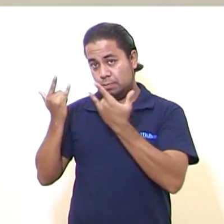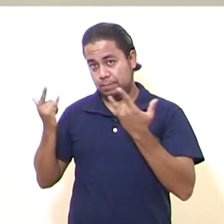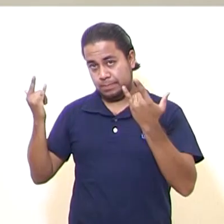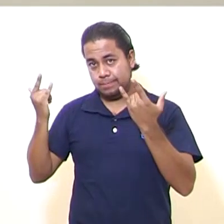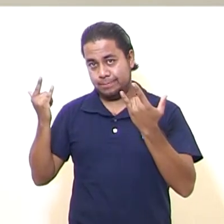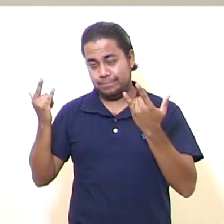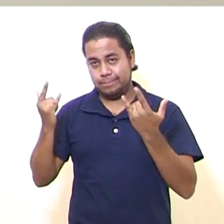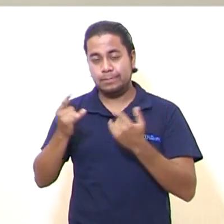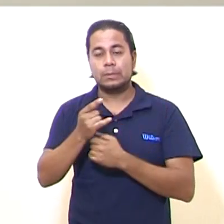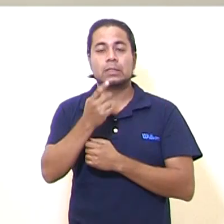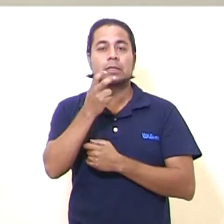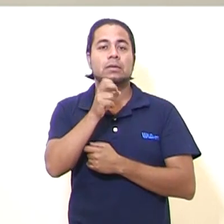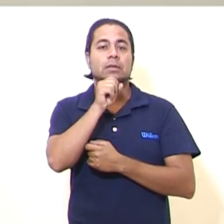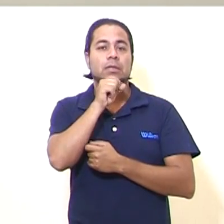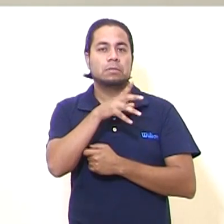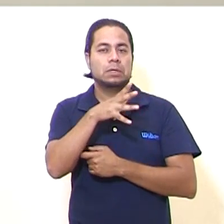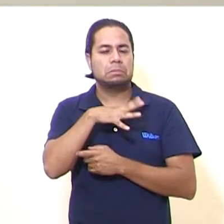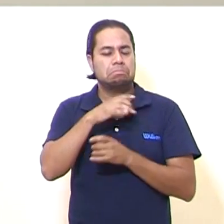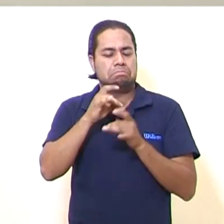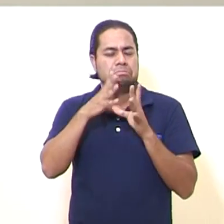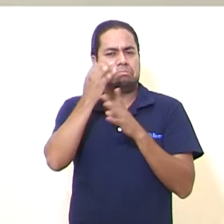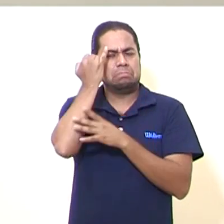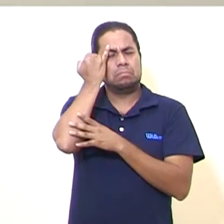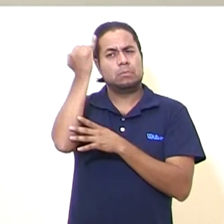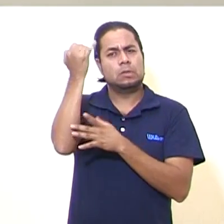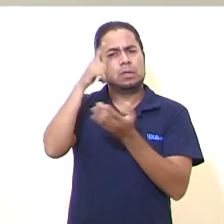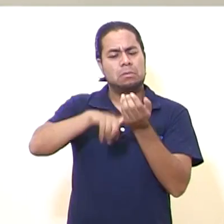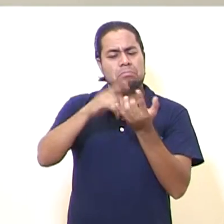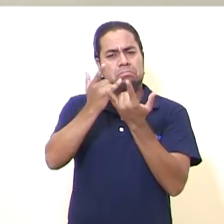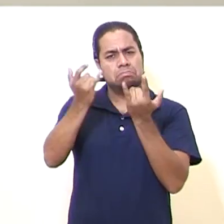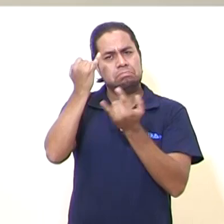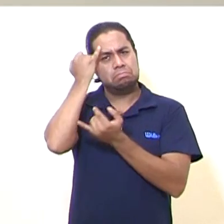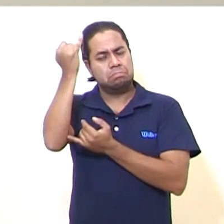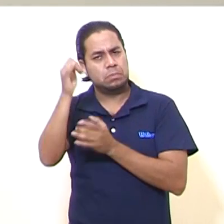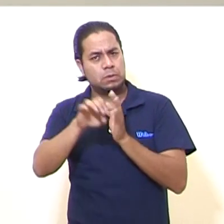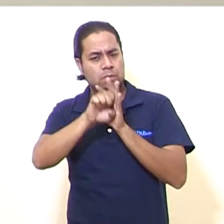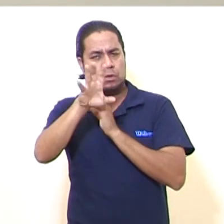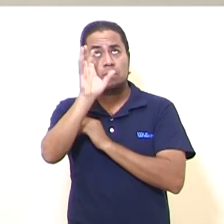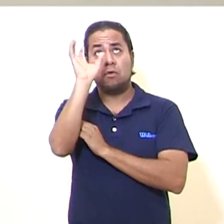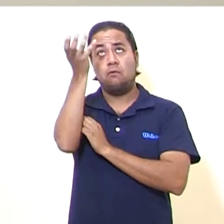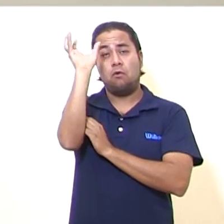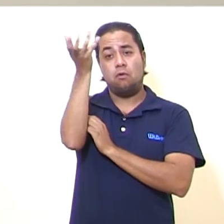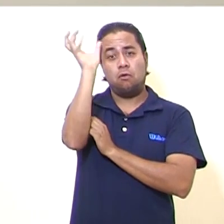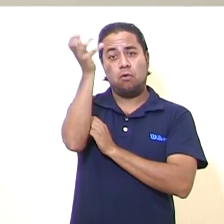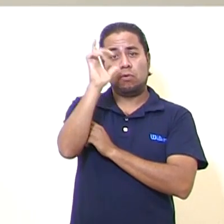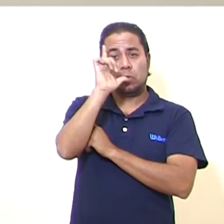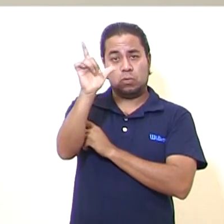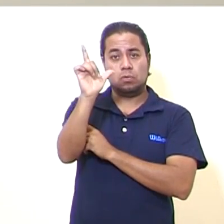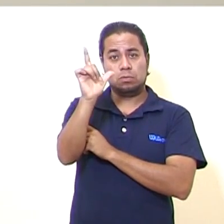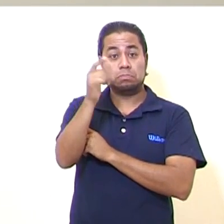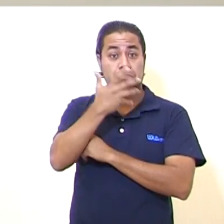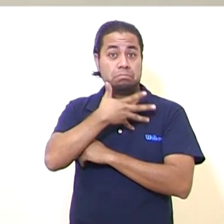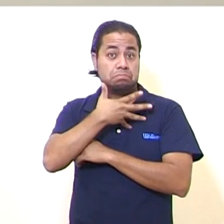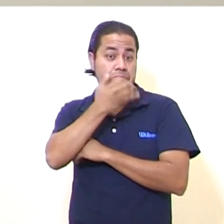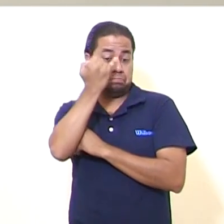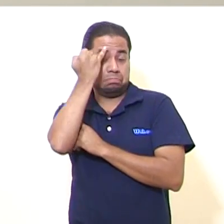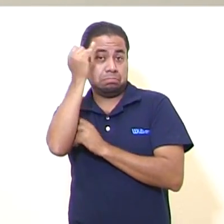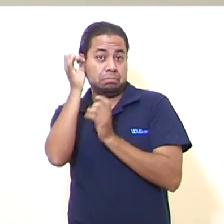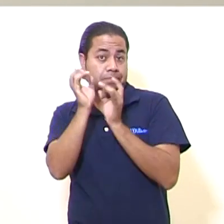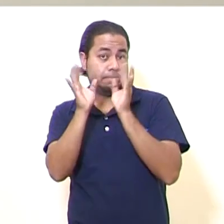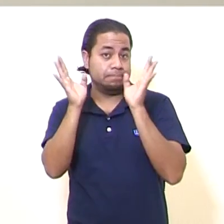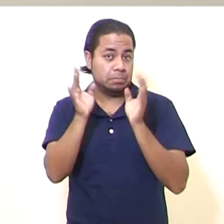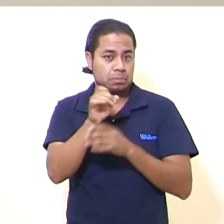historia también tiene inventos. Hay inventos como el foco, hay inventos como